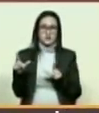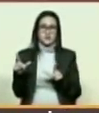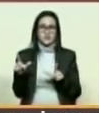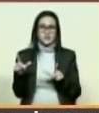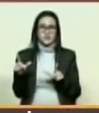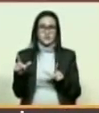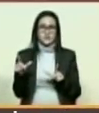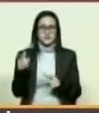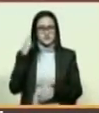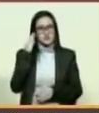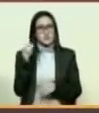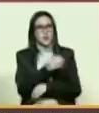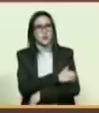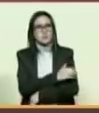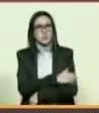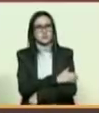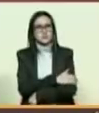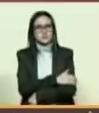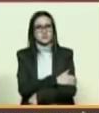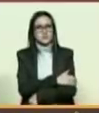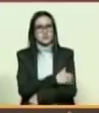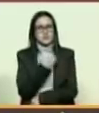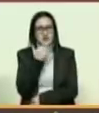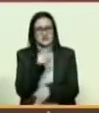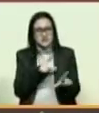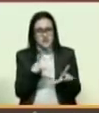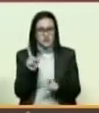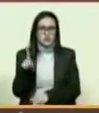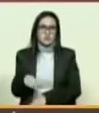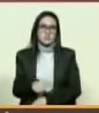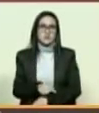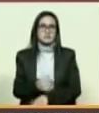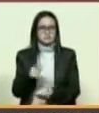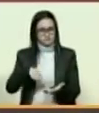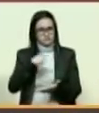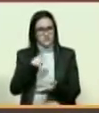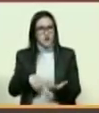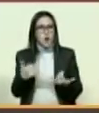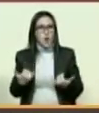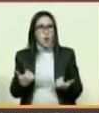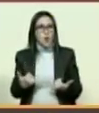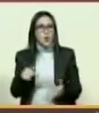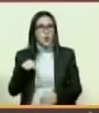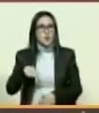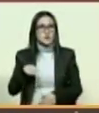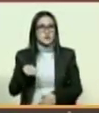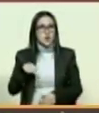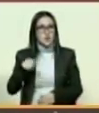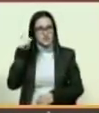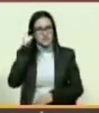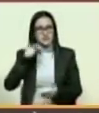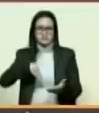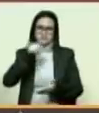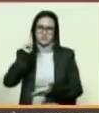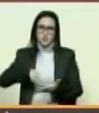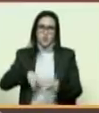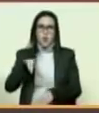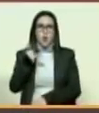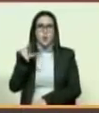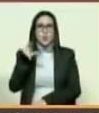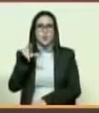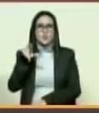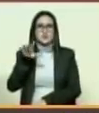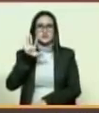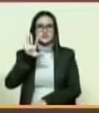Sabemos que la oposición venezolana también está casi lista. Firmemos. Hoy. Hoy es el día. Lunes